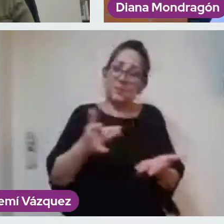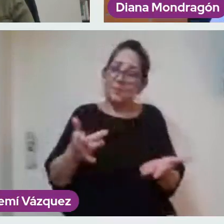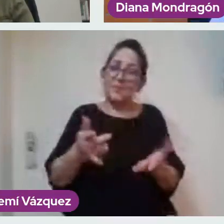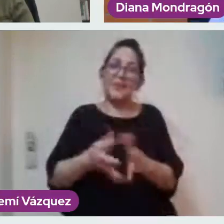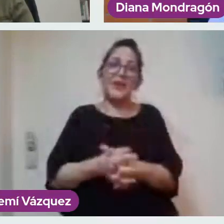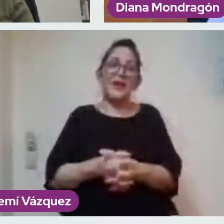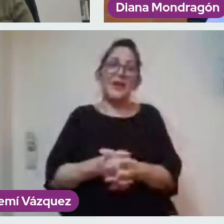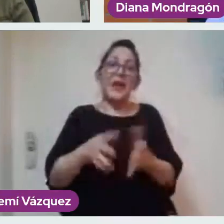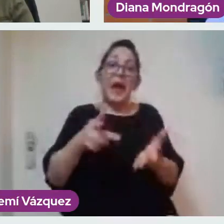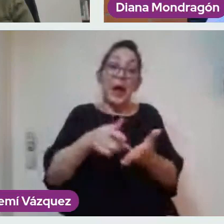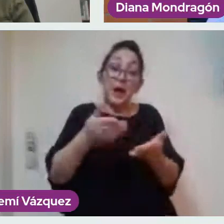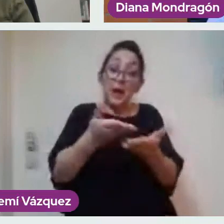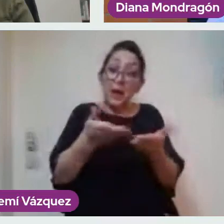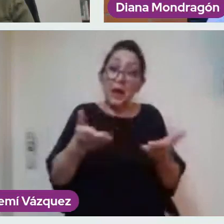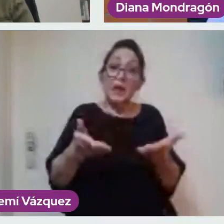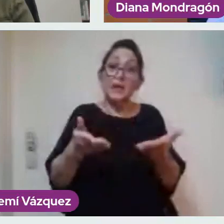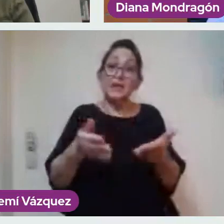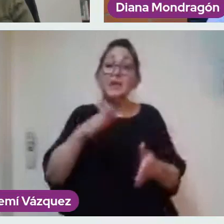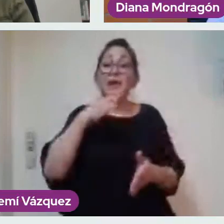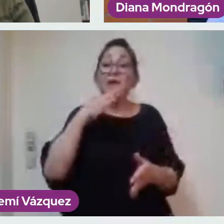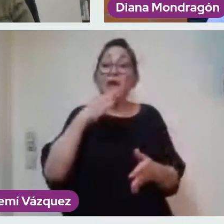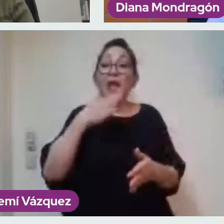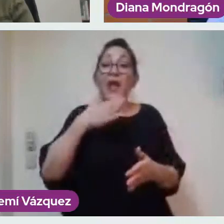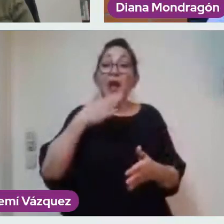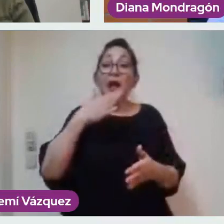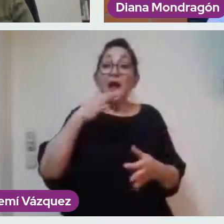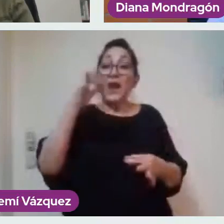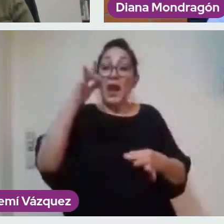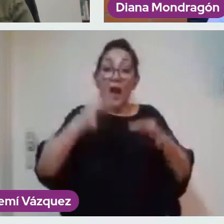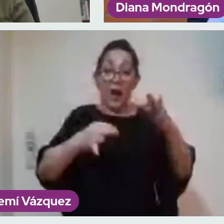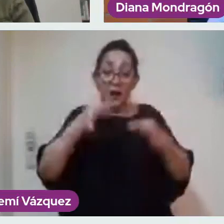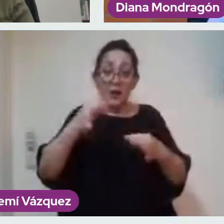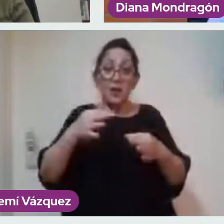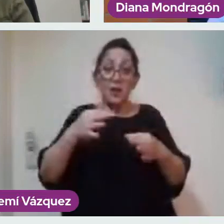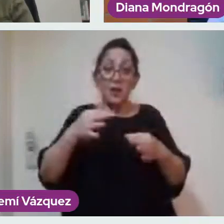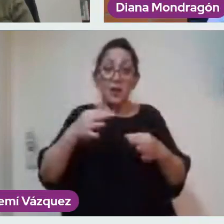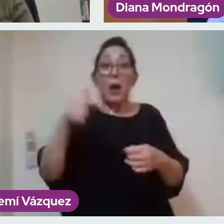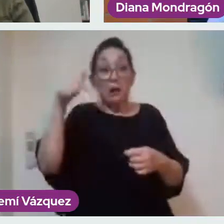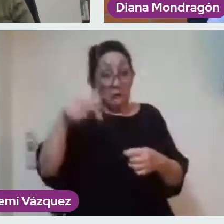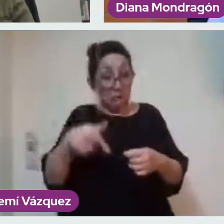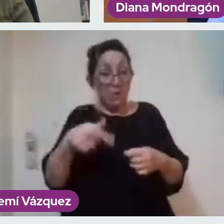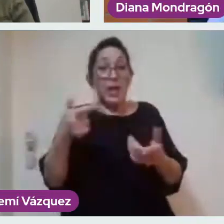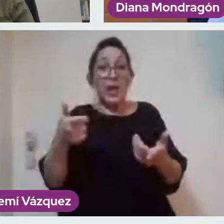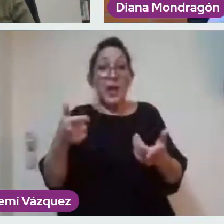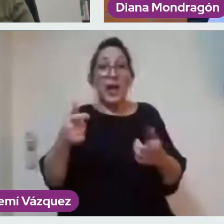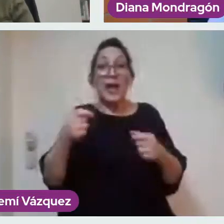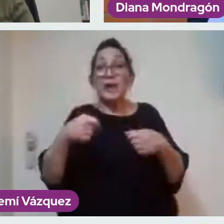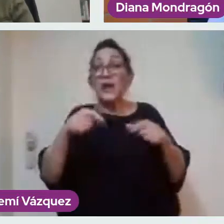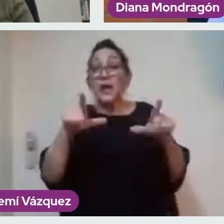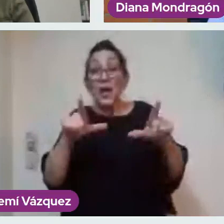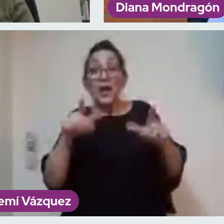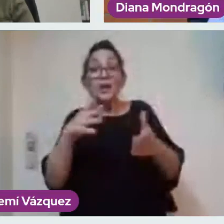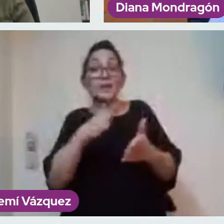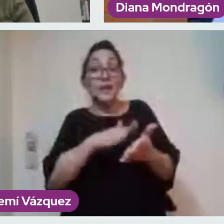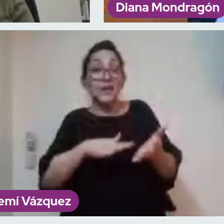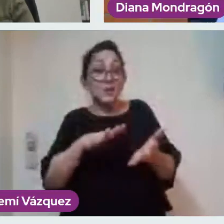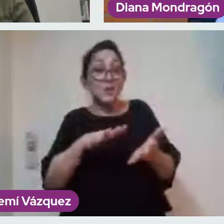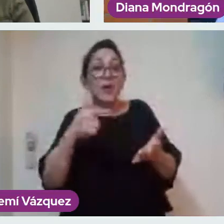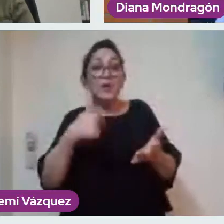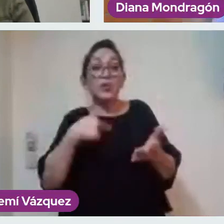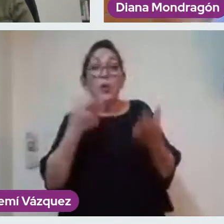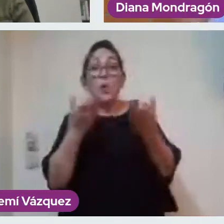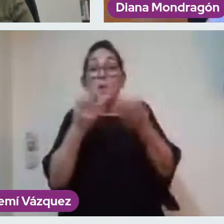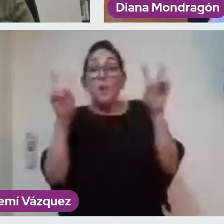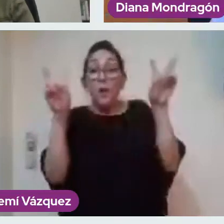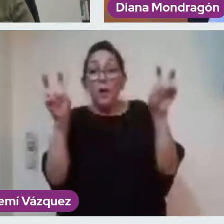agradecer al tribunal este espacio para tratar estos temas importantes, conocer lo que se está haciendo actualmente